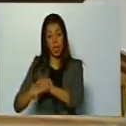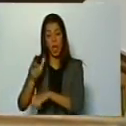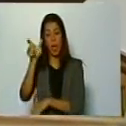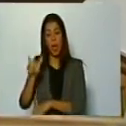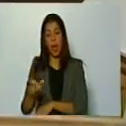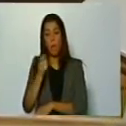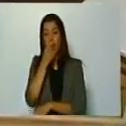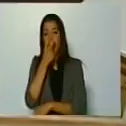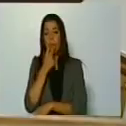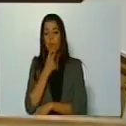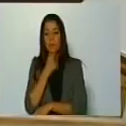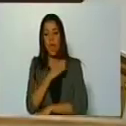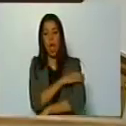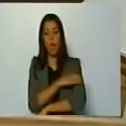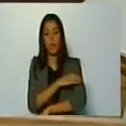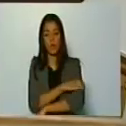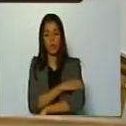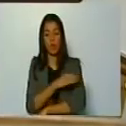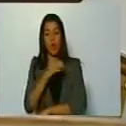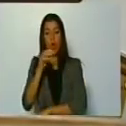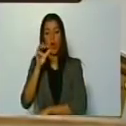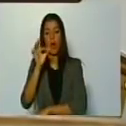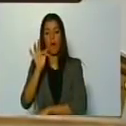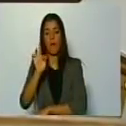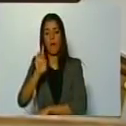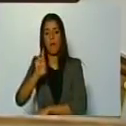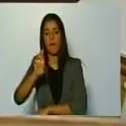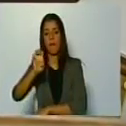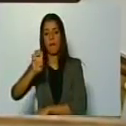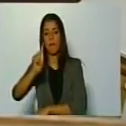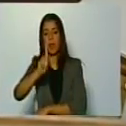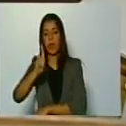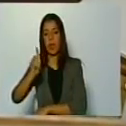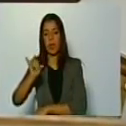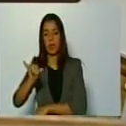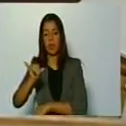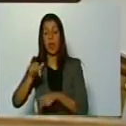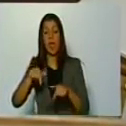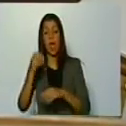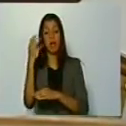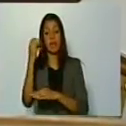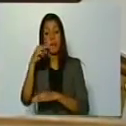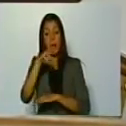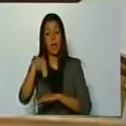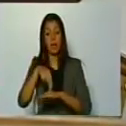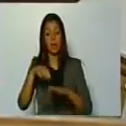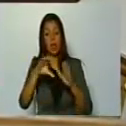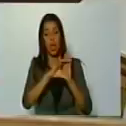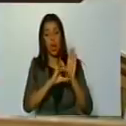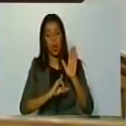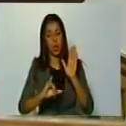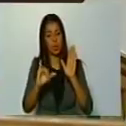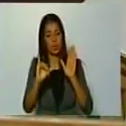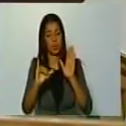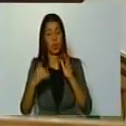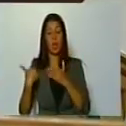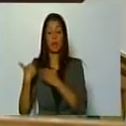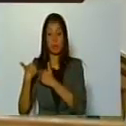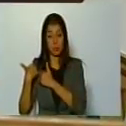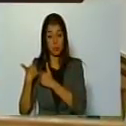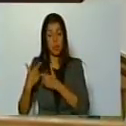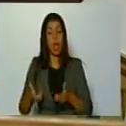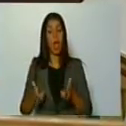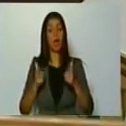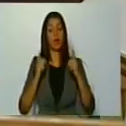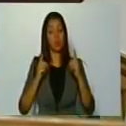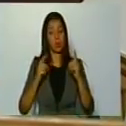Guevara Cortés. La Asamblea Nacional Constituyente, en ejercicio de las facultades previstas en